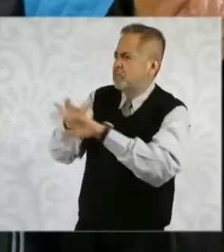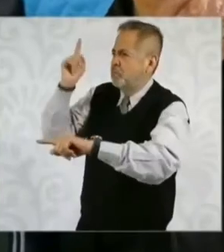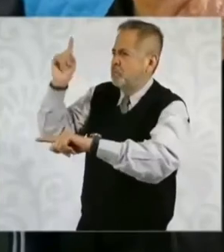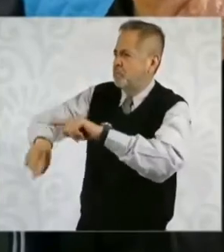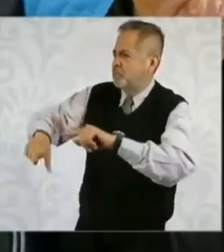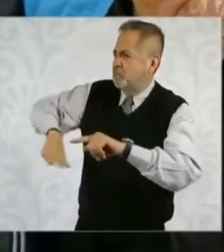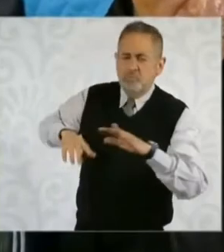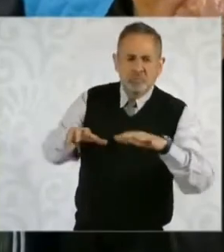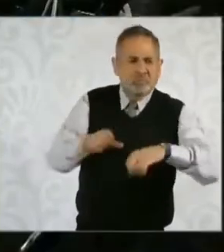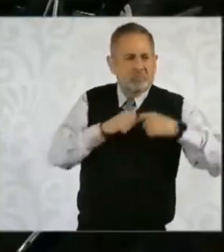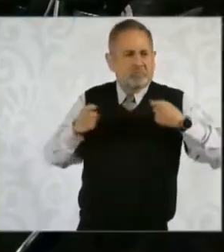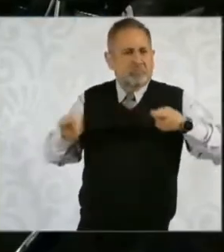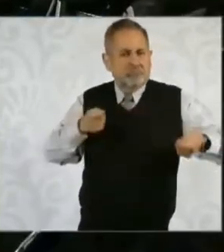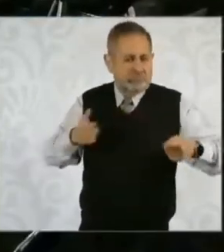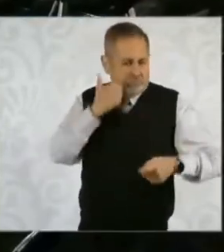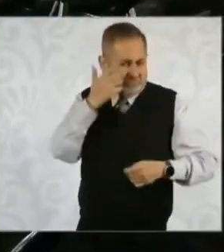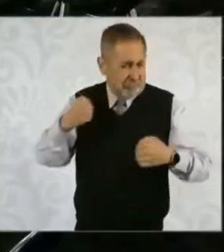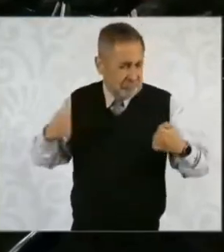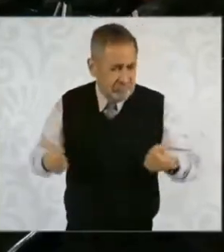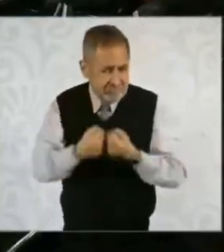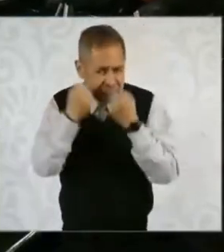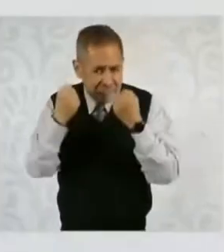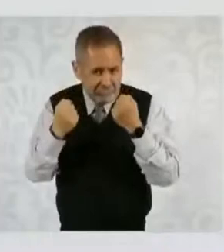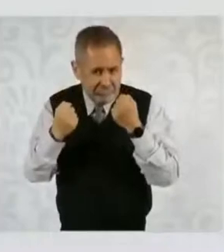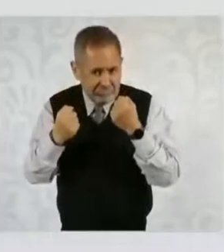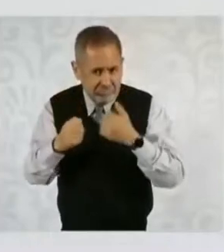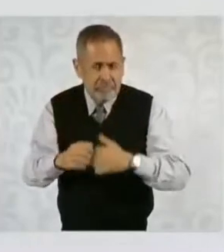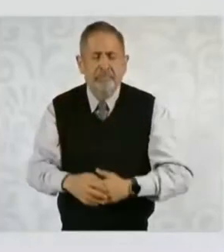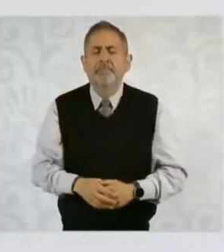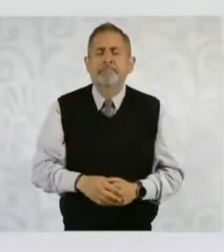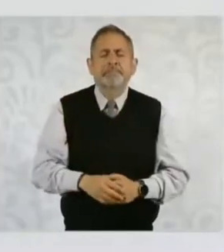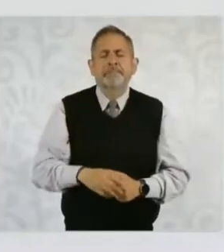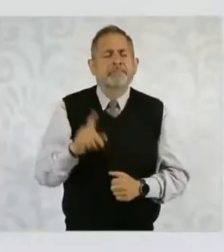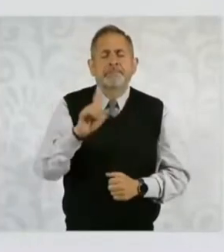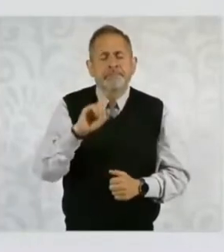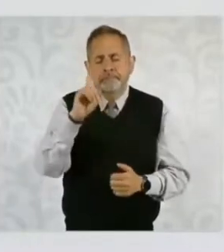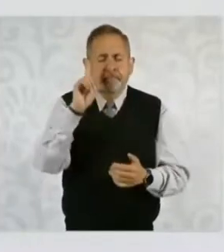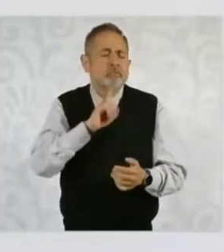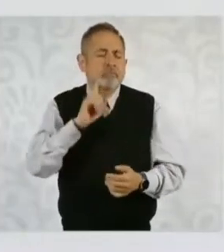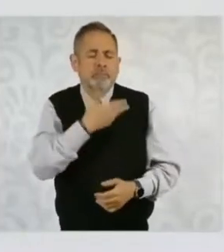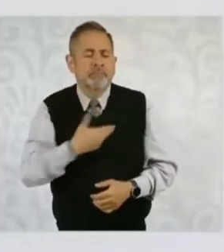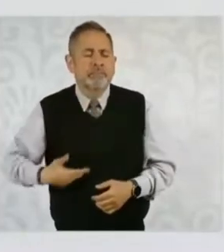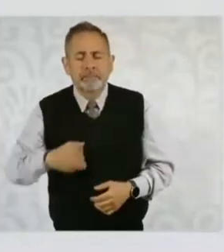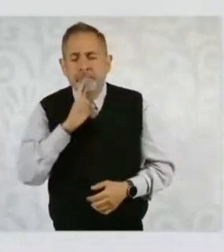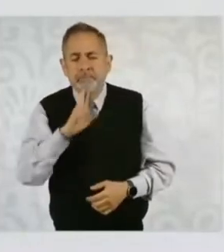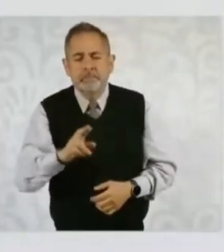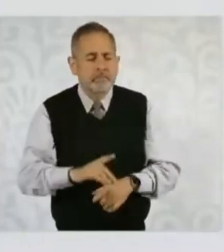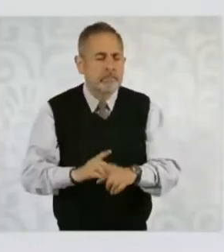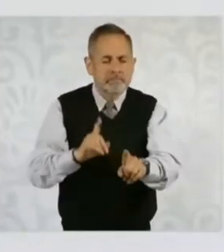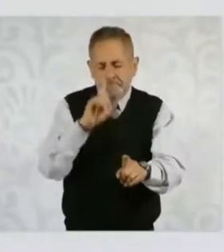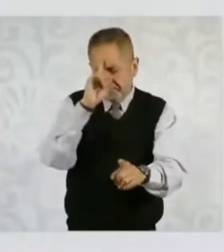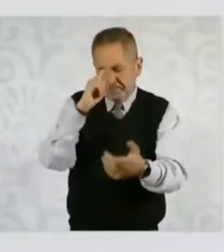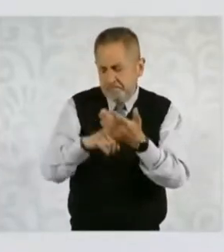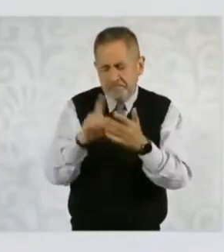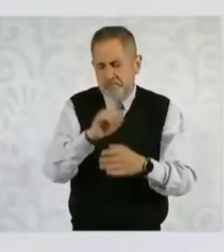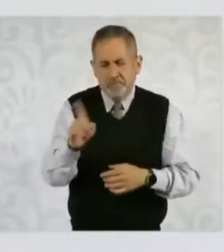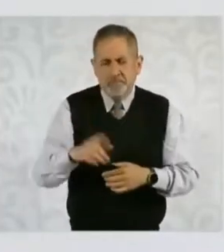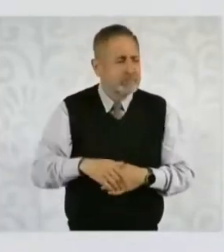contra de su administración, presidenta. No, no lo creo. Son resistencias de